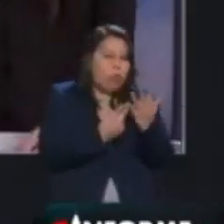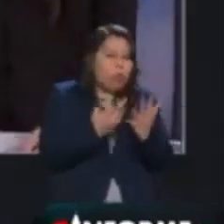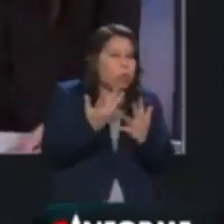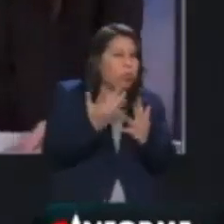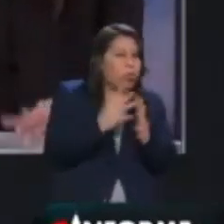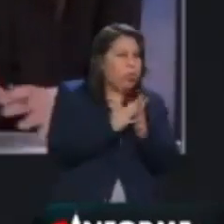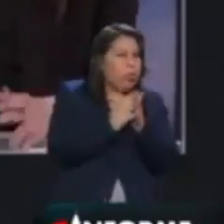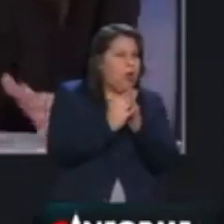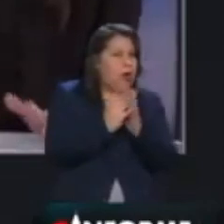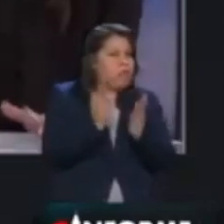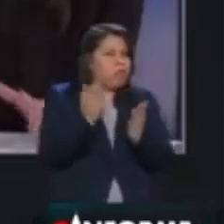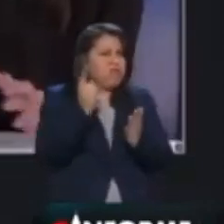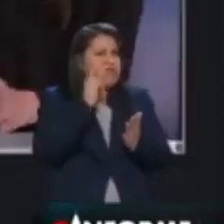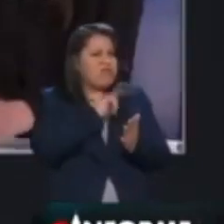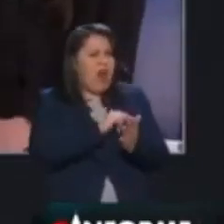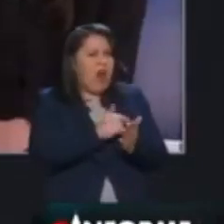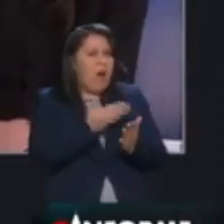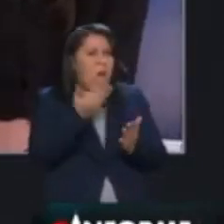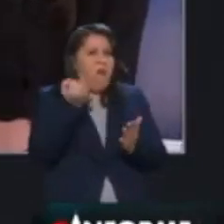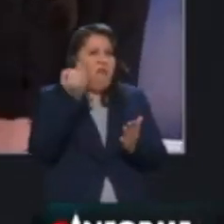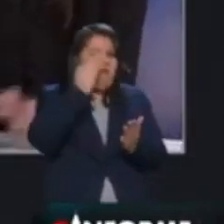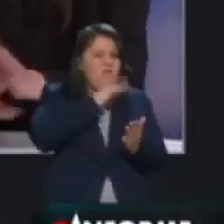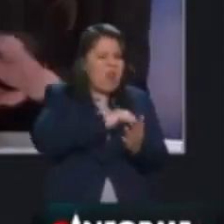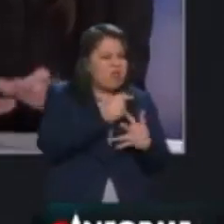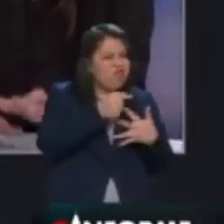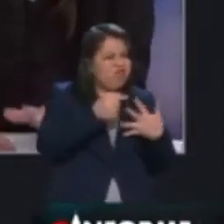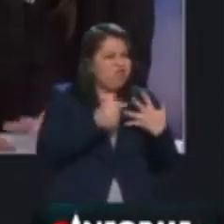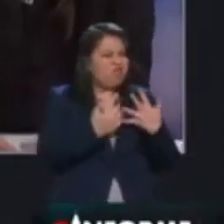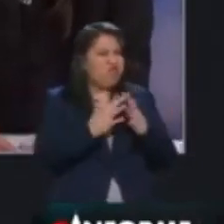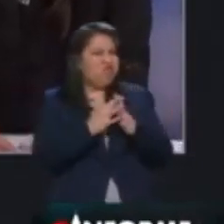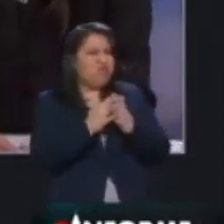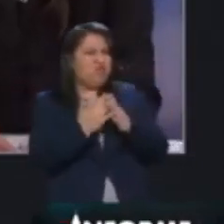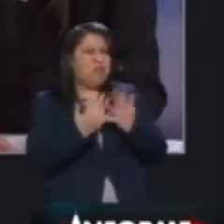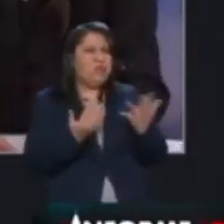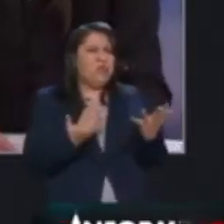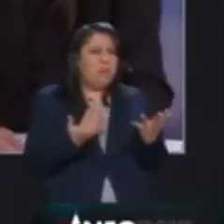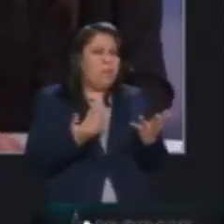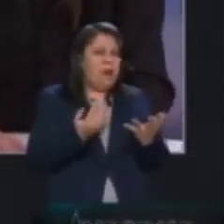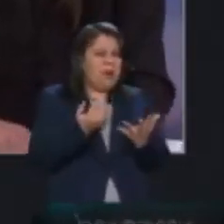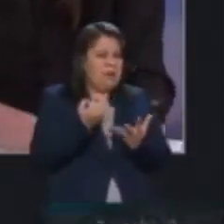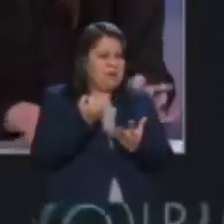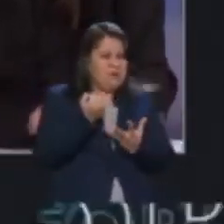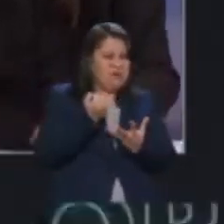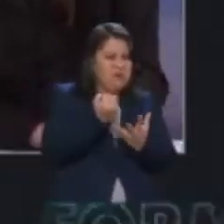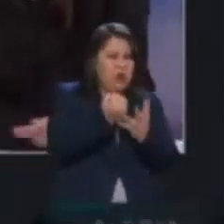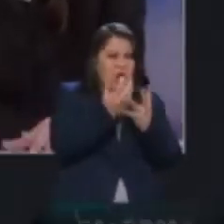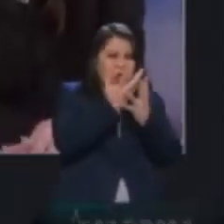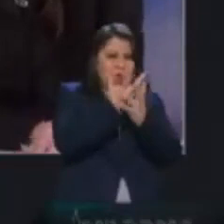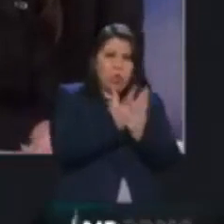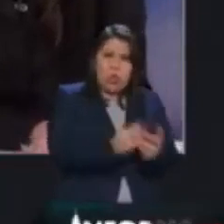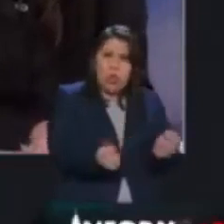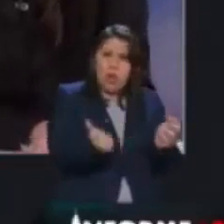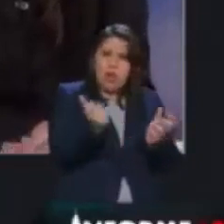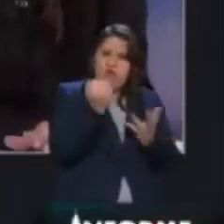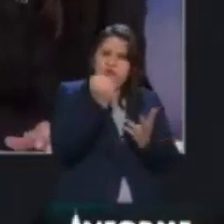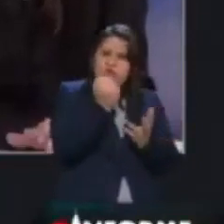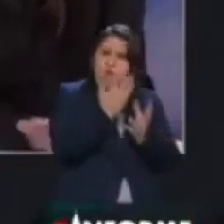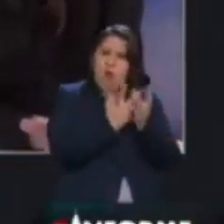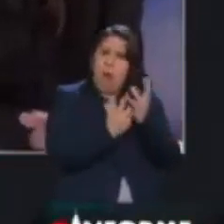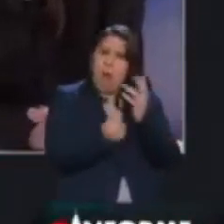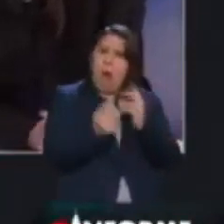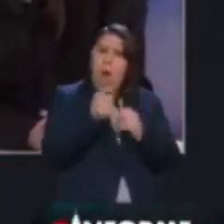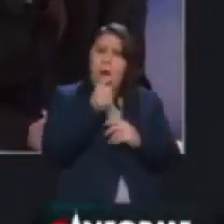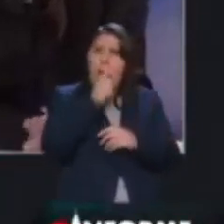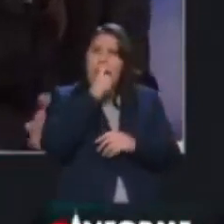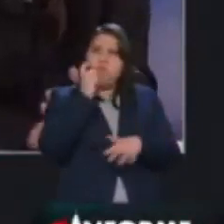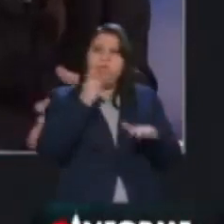en el gasto, en donde mucho se iba a temas que no tenían nada que ver con la investigación. Ha detonado un gran